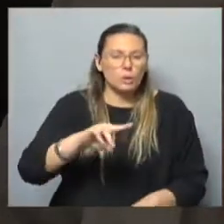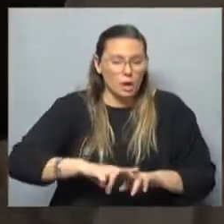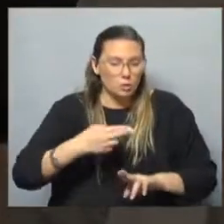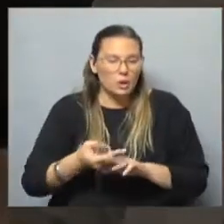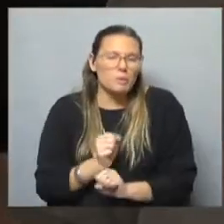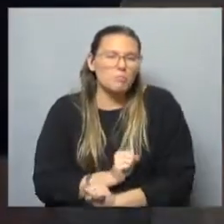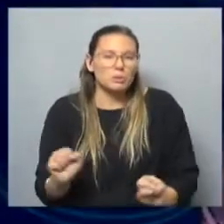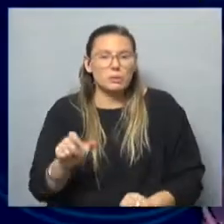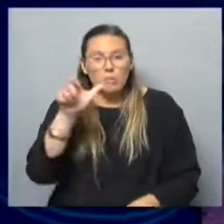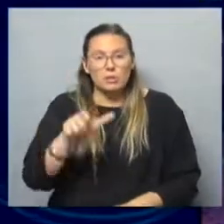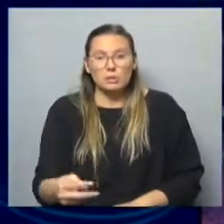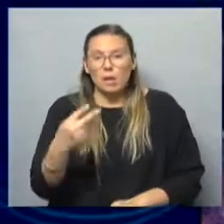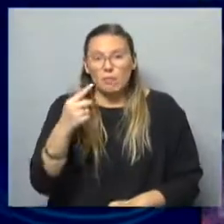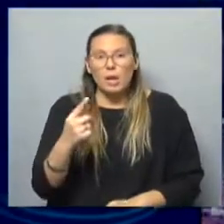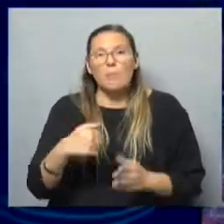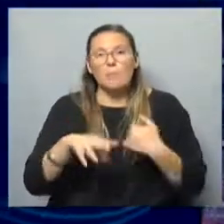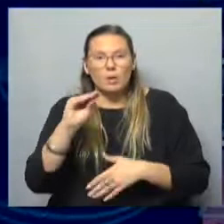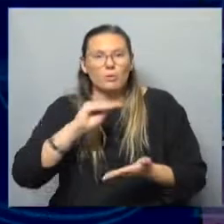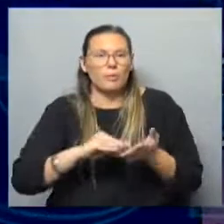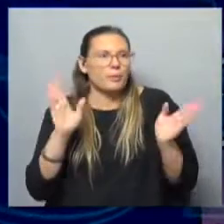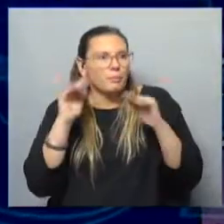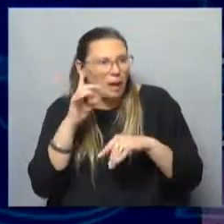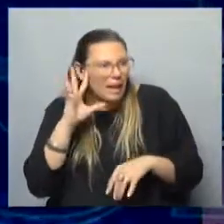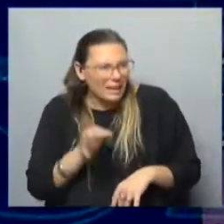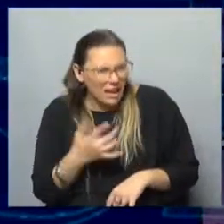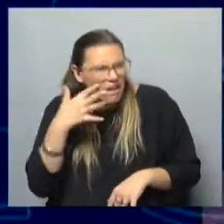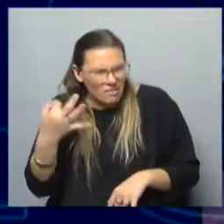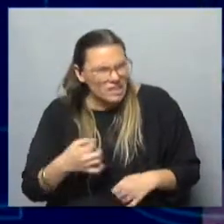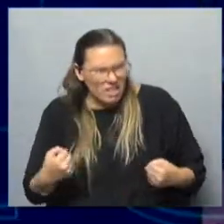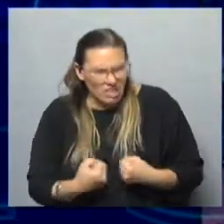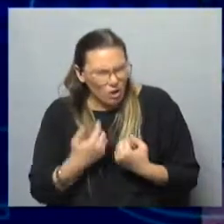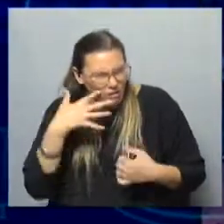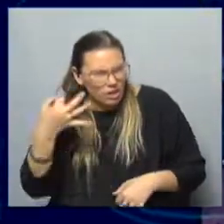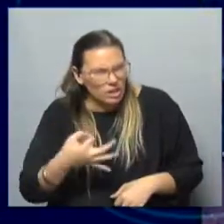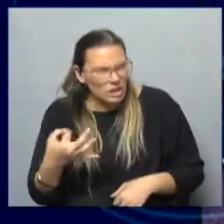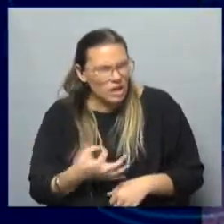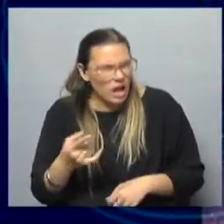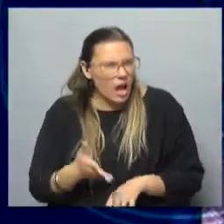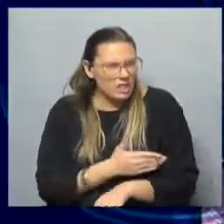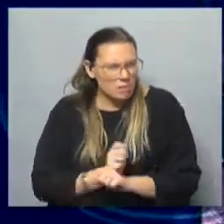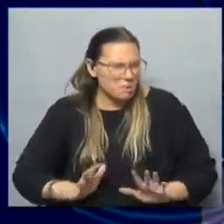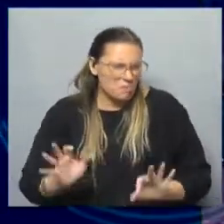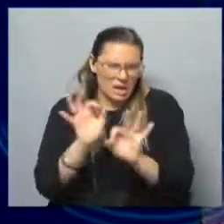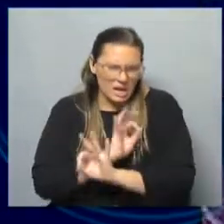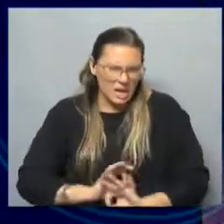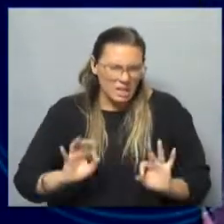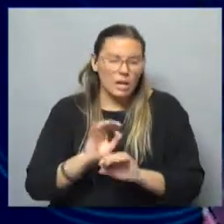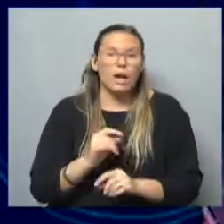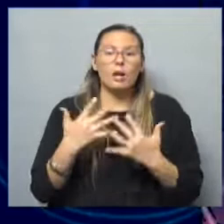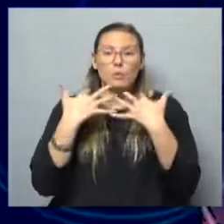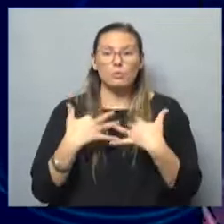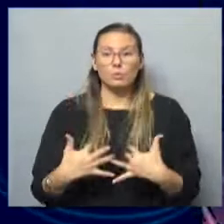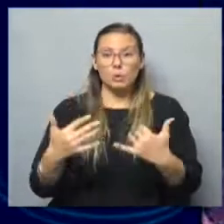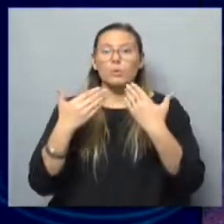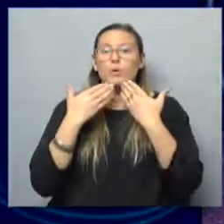irrepetibles. Hay gente que la ve más de una vez porque no puede creer que se ha improvisado de verdad. Entonces eso es un show donde a partir de